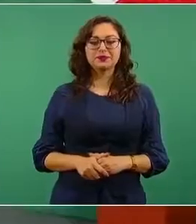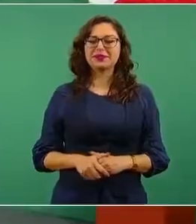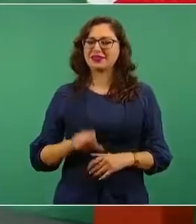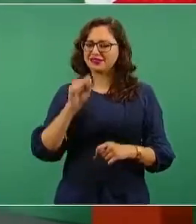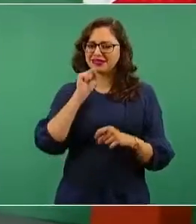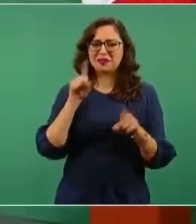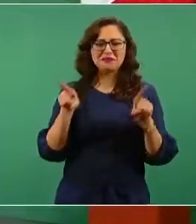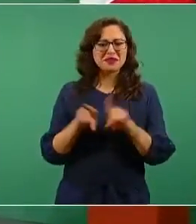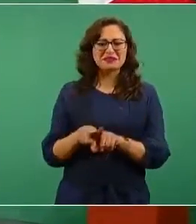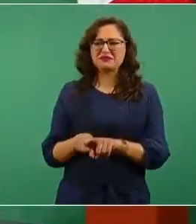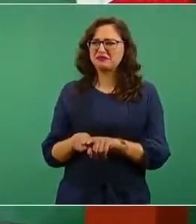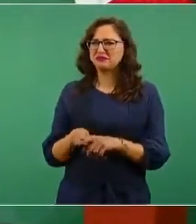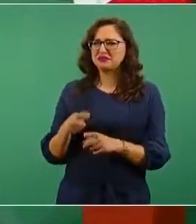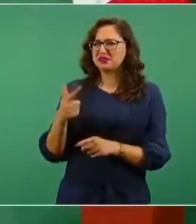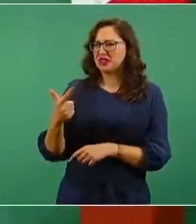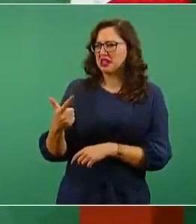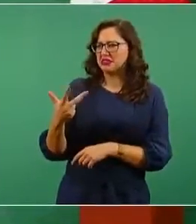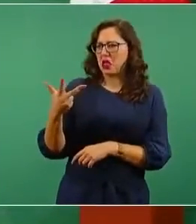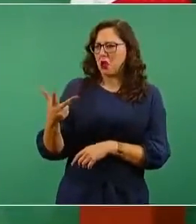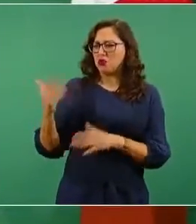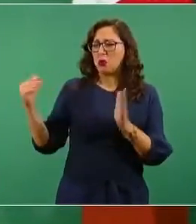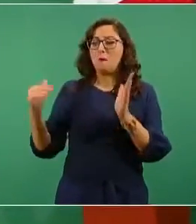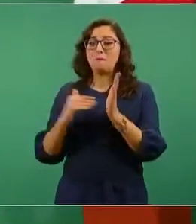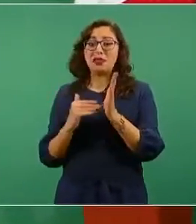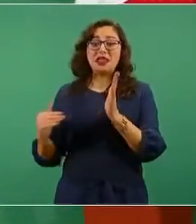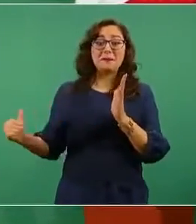también 7, 8 mil millones.